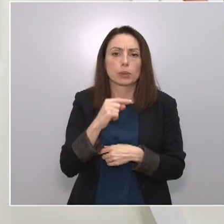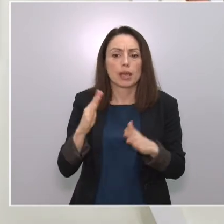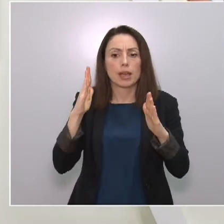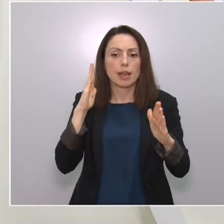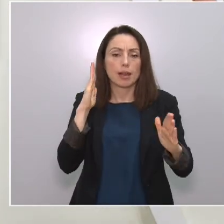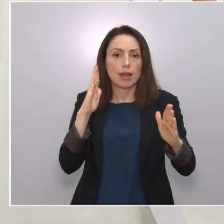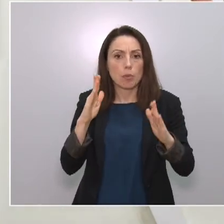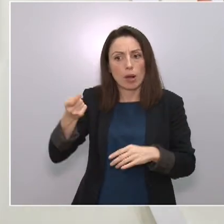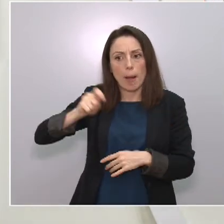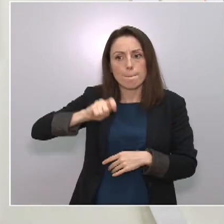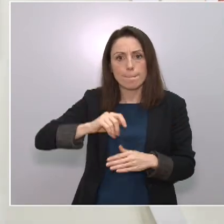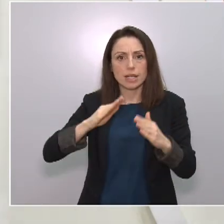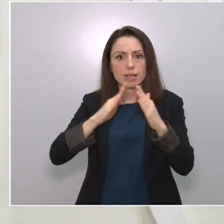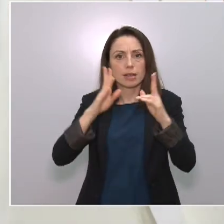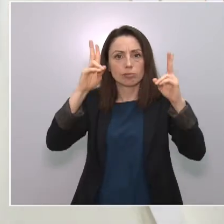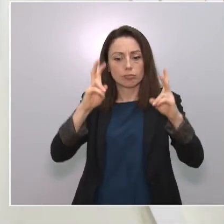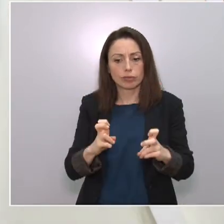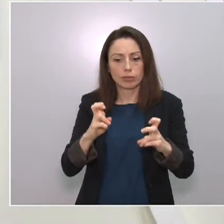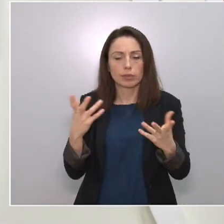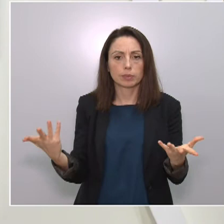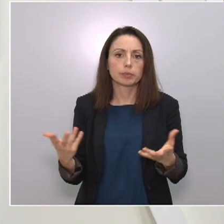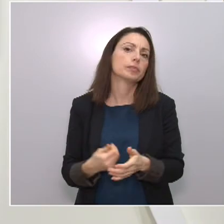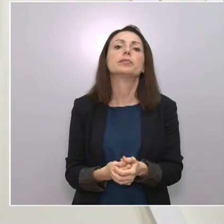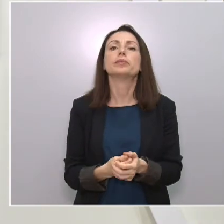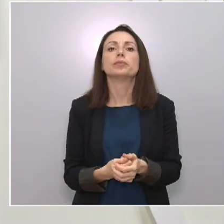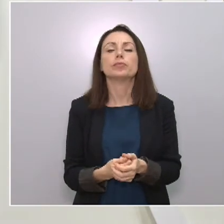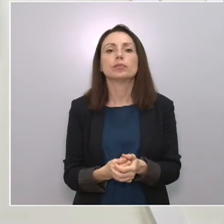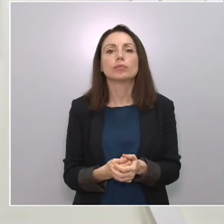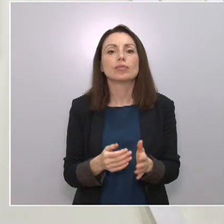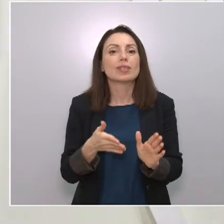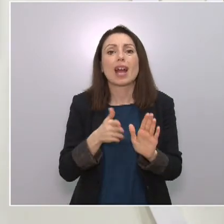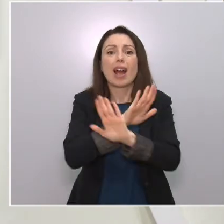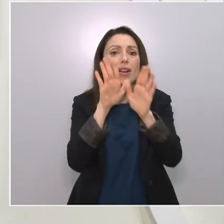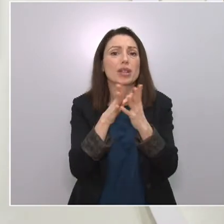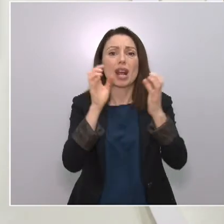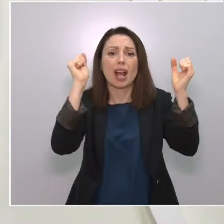estos meses de confinamiento y estas semanas de confinamiento. Y llegar a un acuerdo.